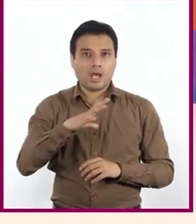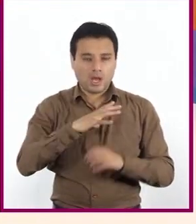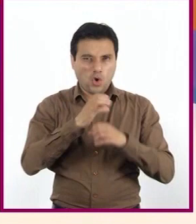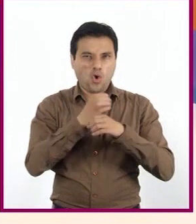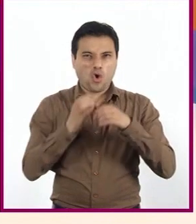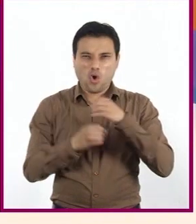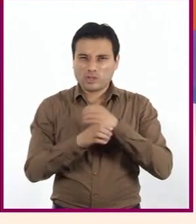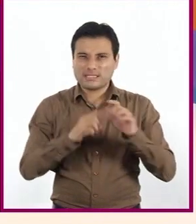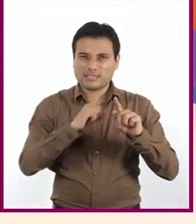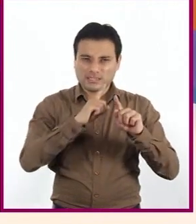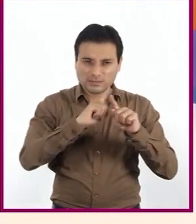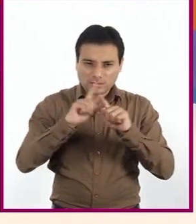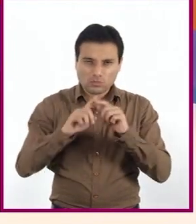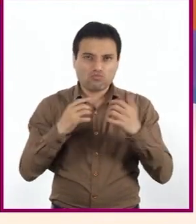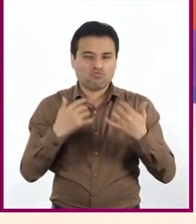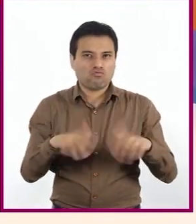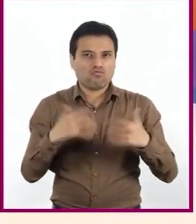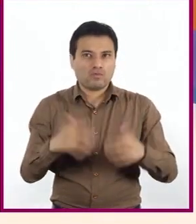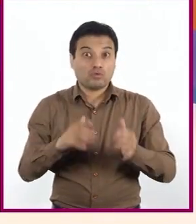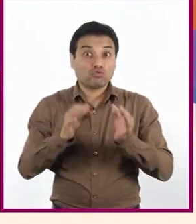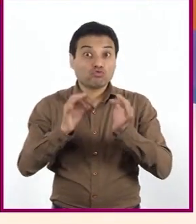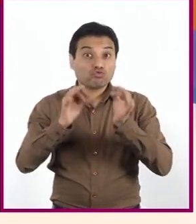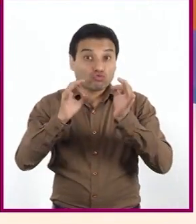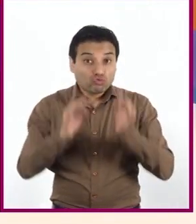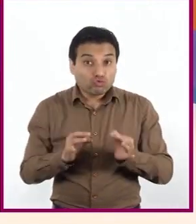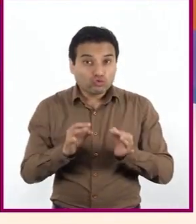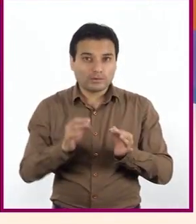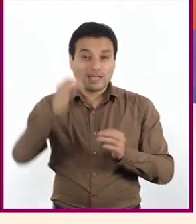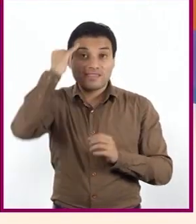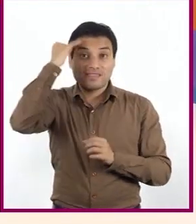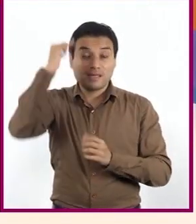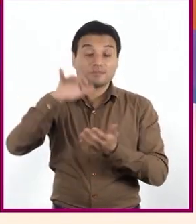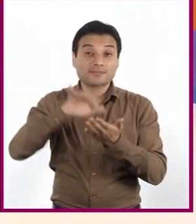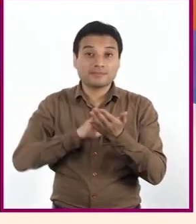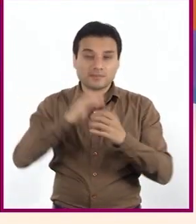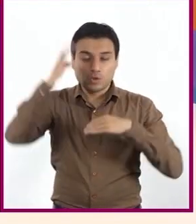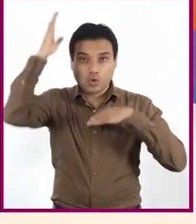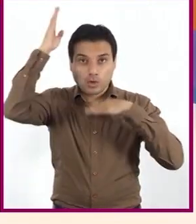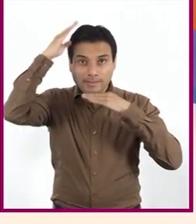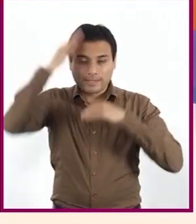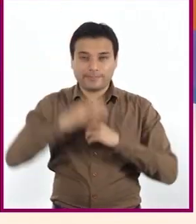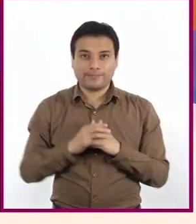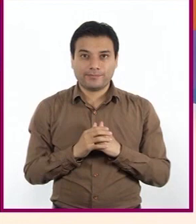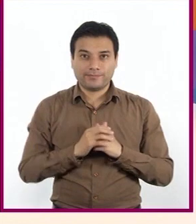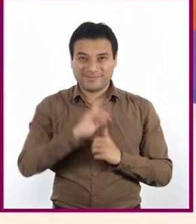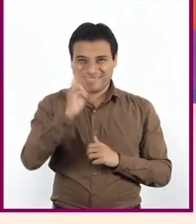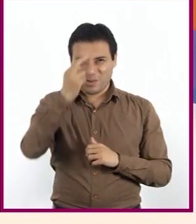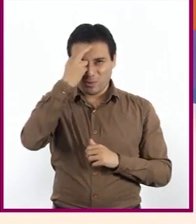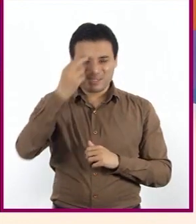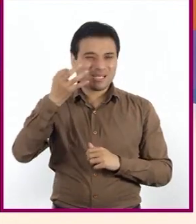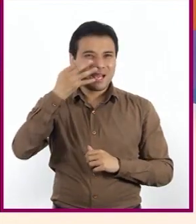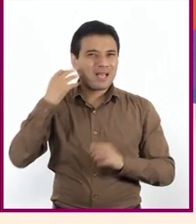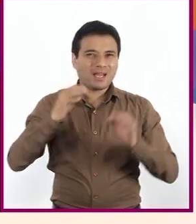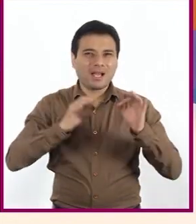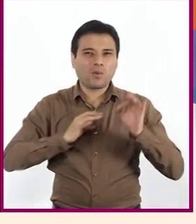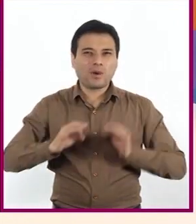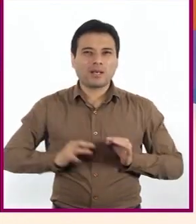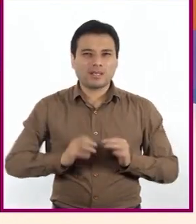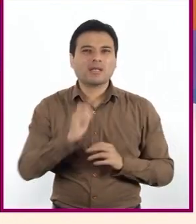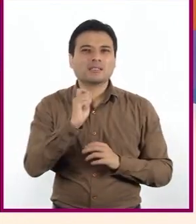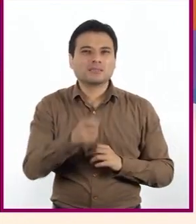varios elementos de influencia olmeca. ¿Recuerdan cuál era el significado del jaguar para los